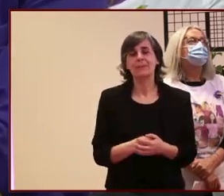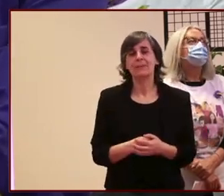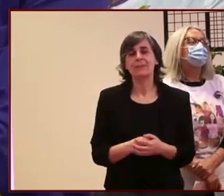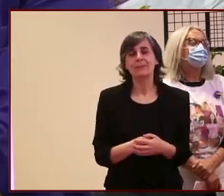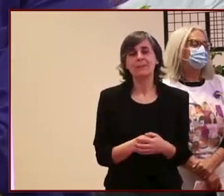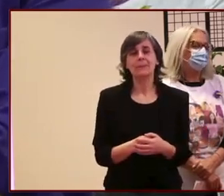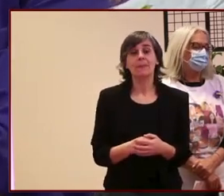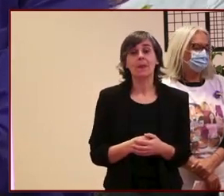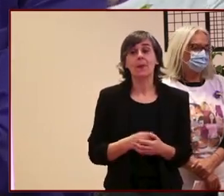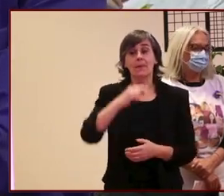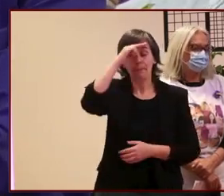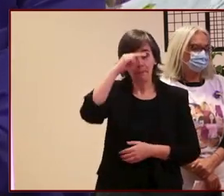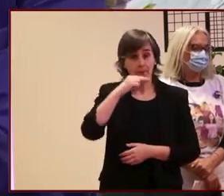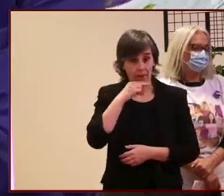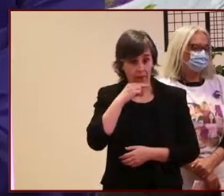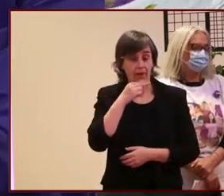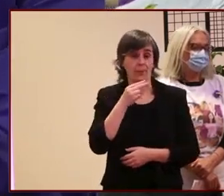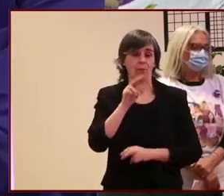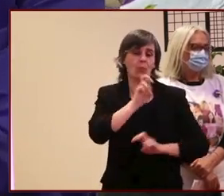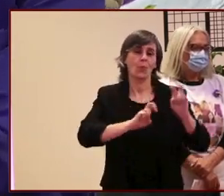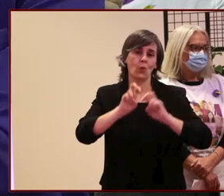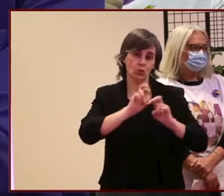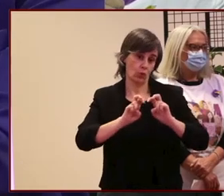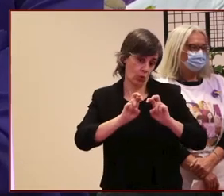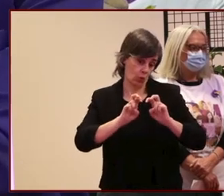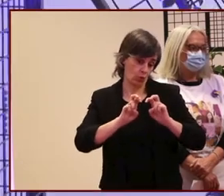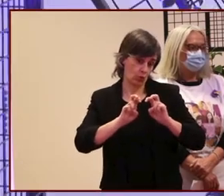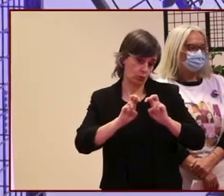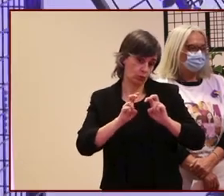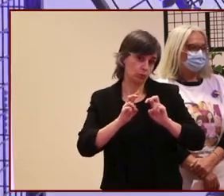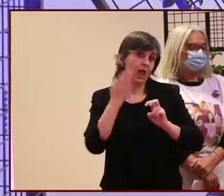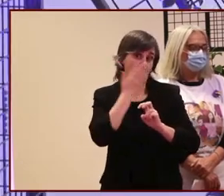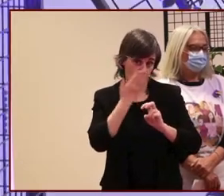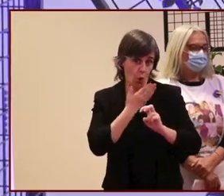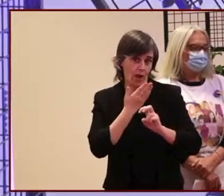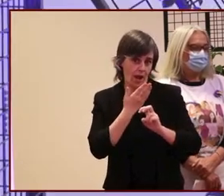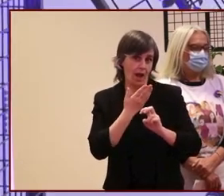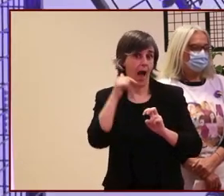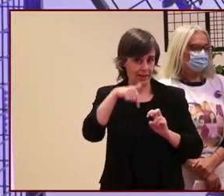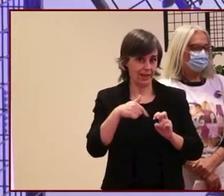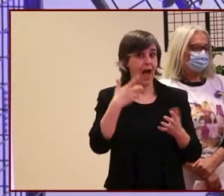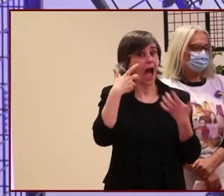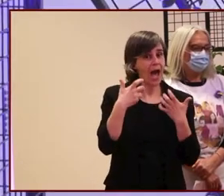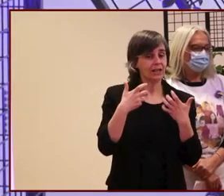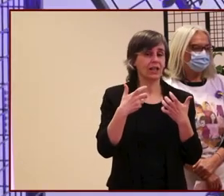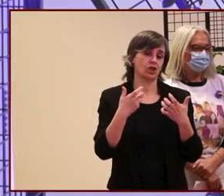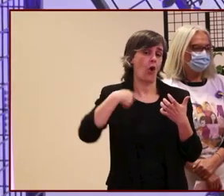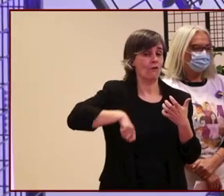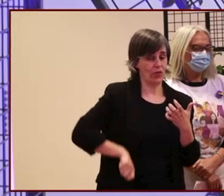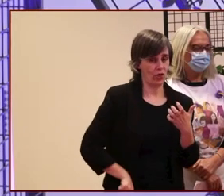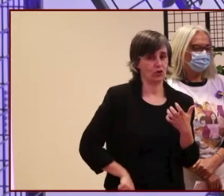me busco un profesor en la escuela de artes y oficios pero